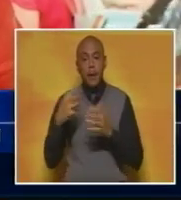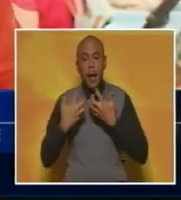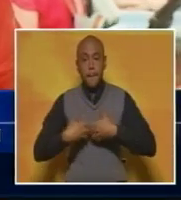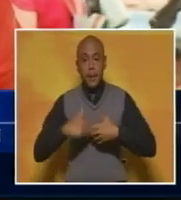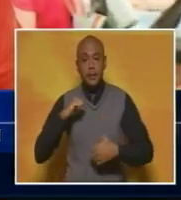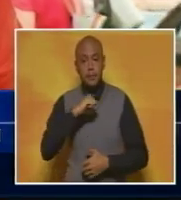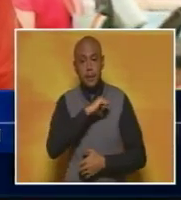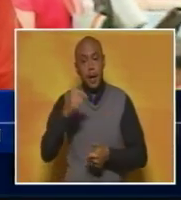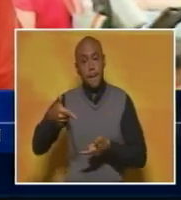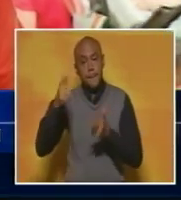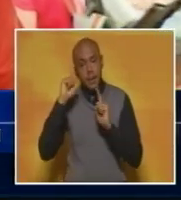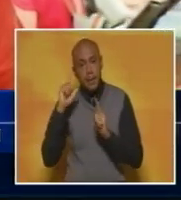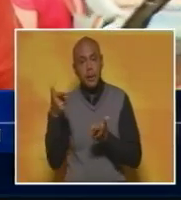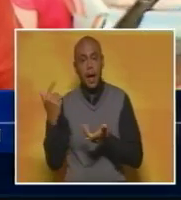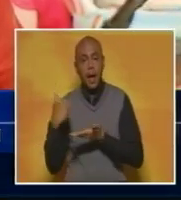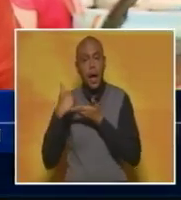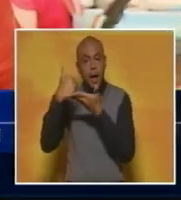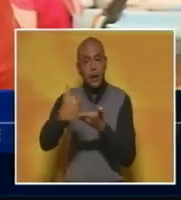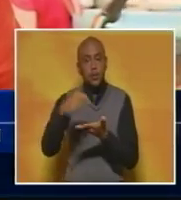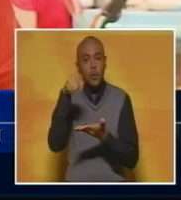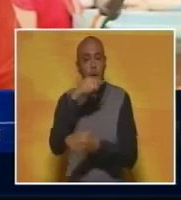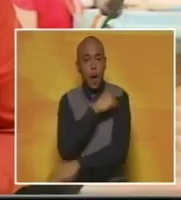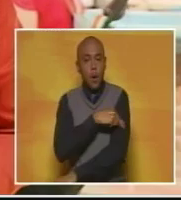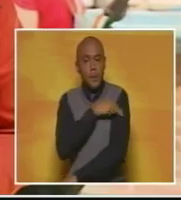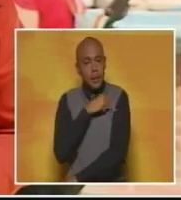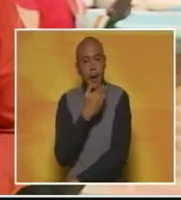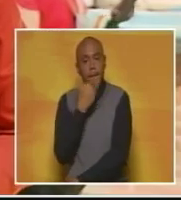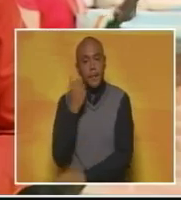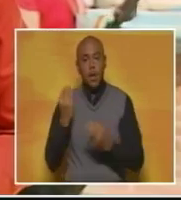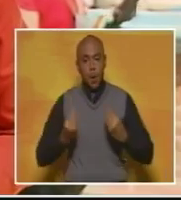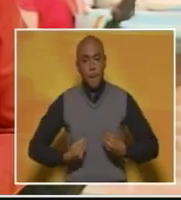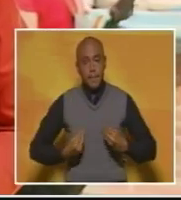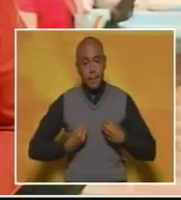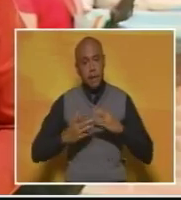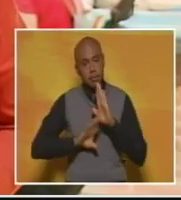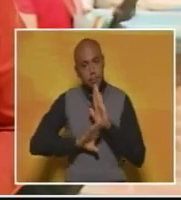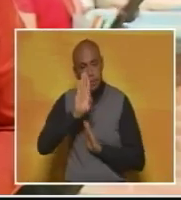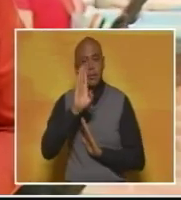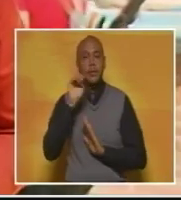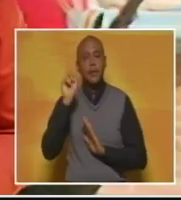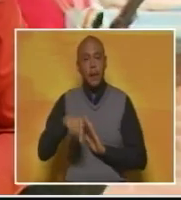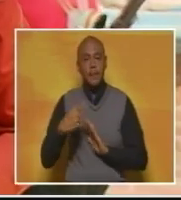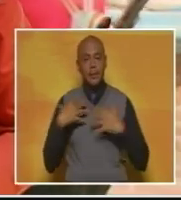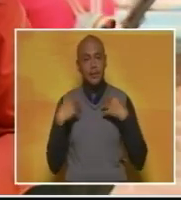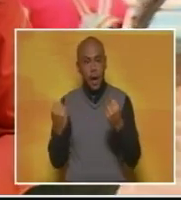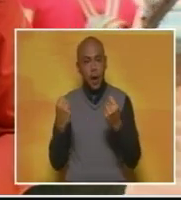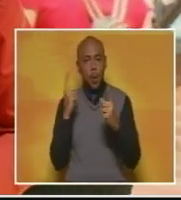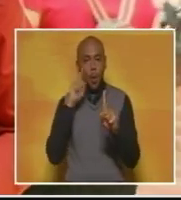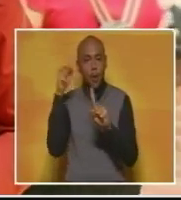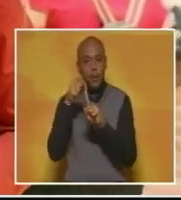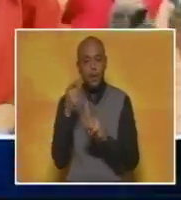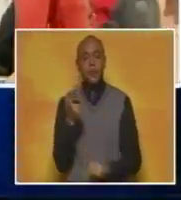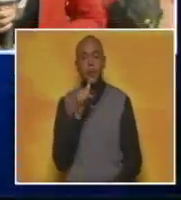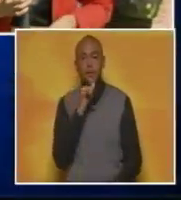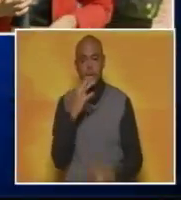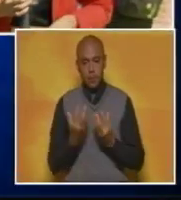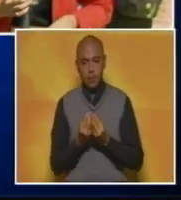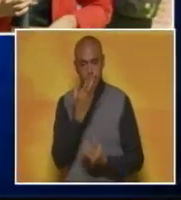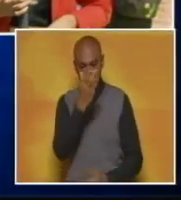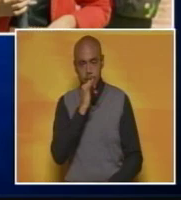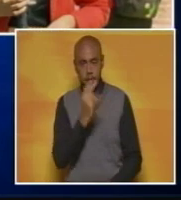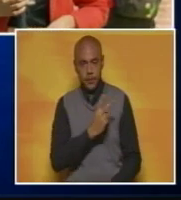con este hospital. Insisten que merecen una mejor calidad de vida y sobre todo poder mantener su salud. Con esta información regresamos con